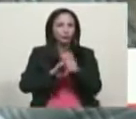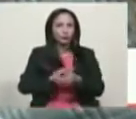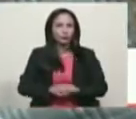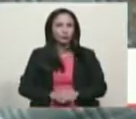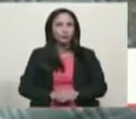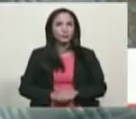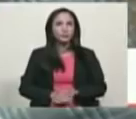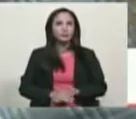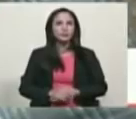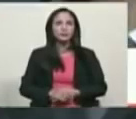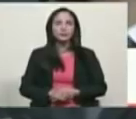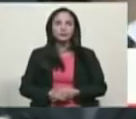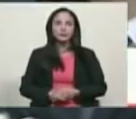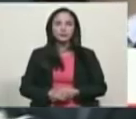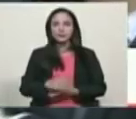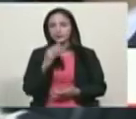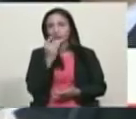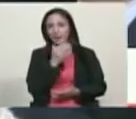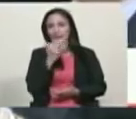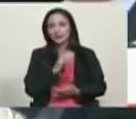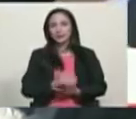De Davos.